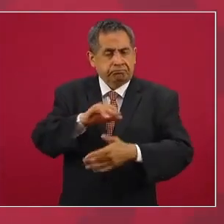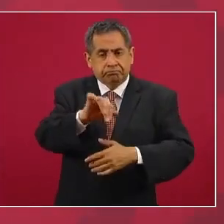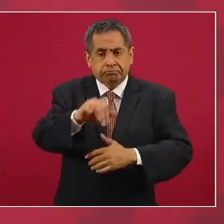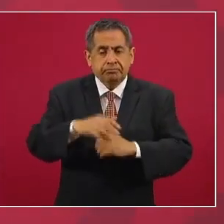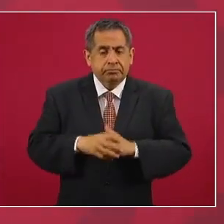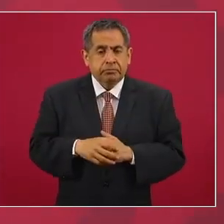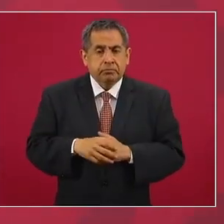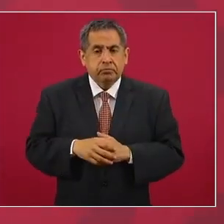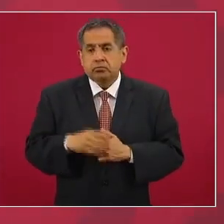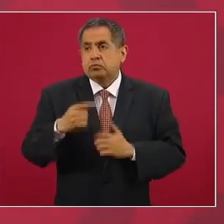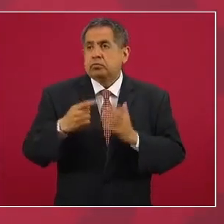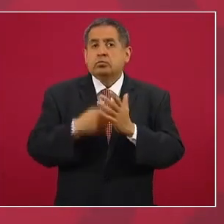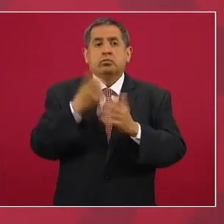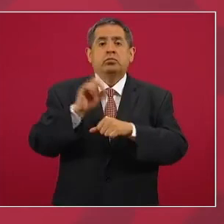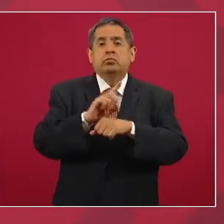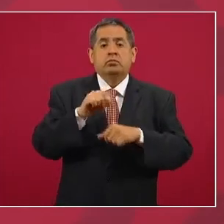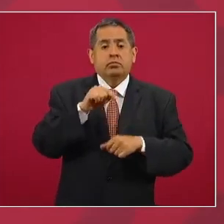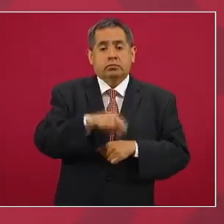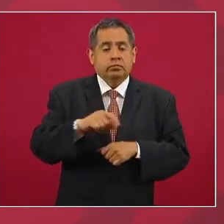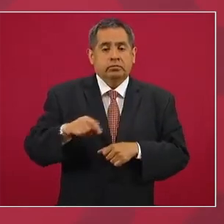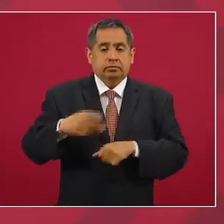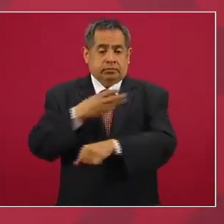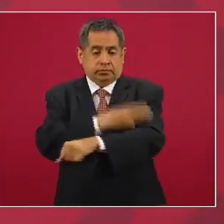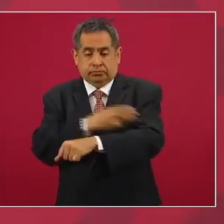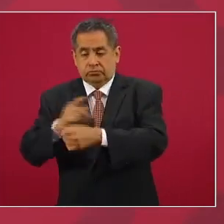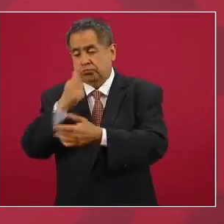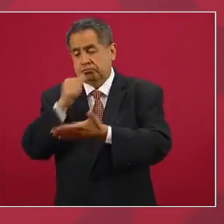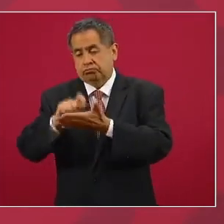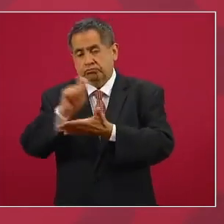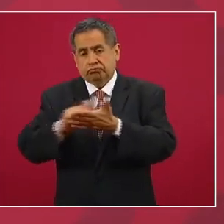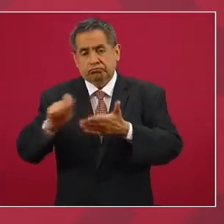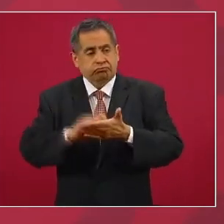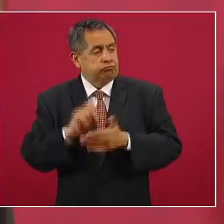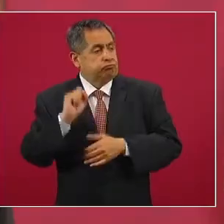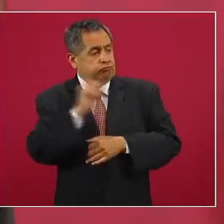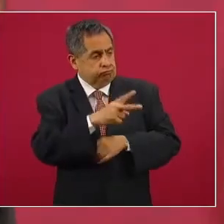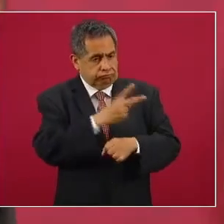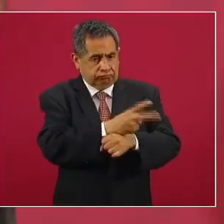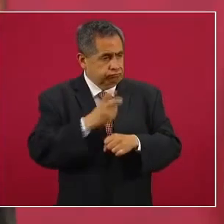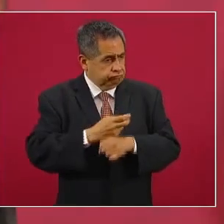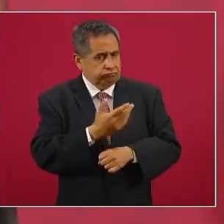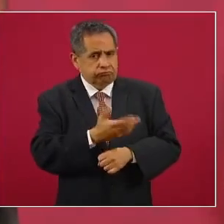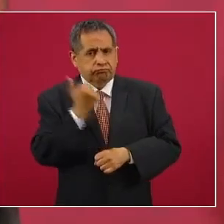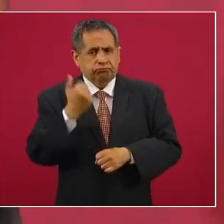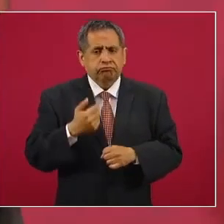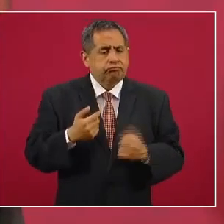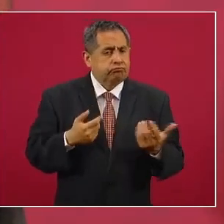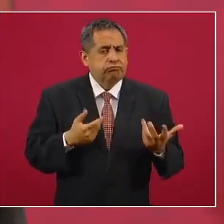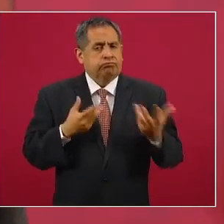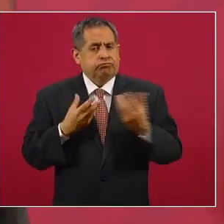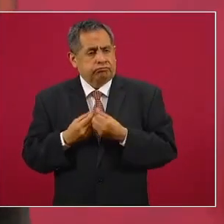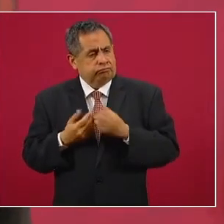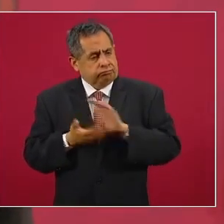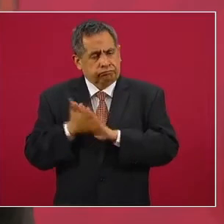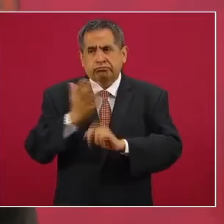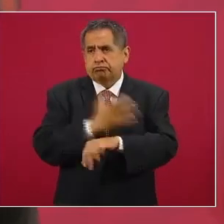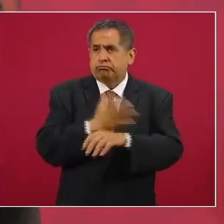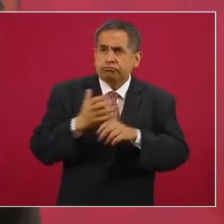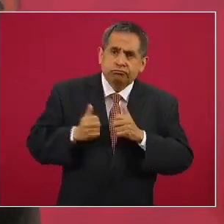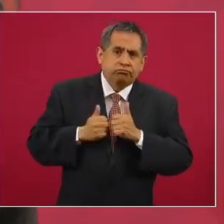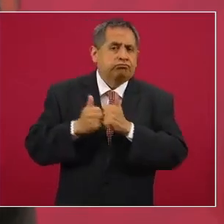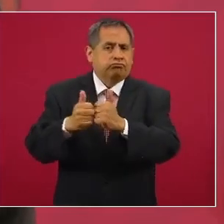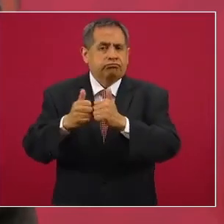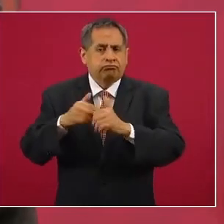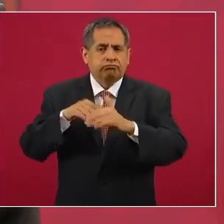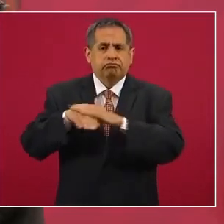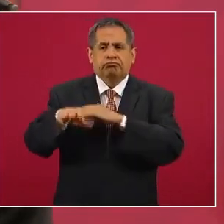Una vez le escribió Madero invitando a Zapata a que lo acompañara